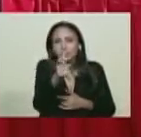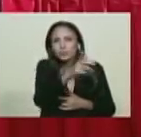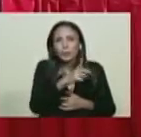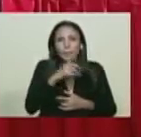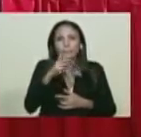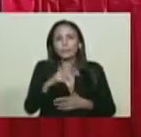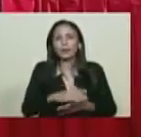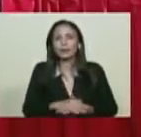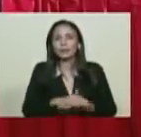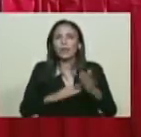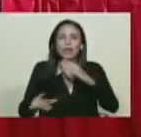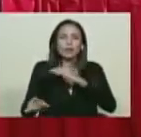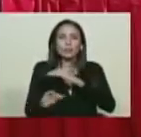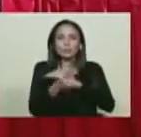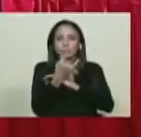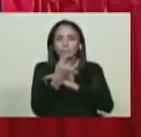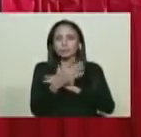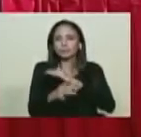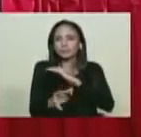de la traición.